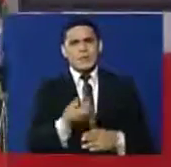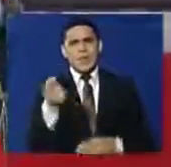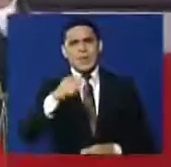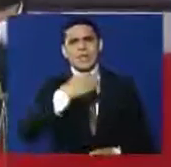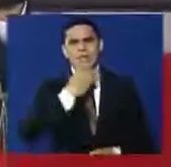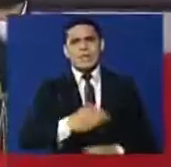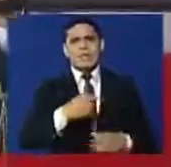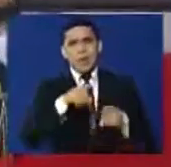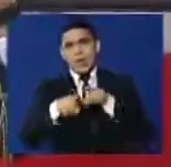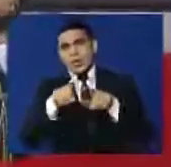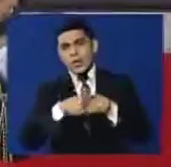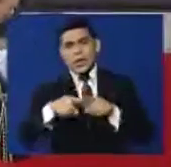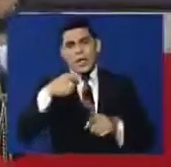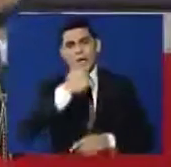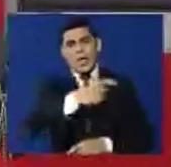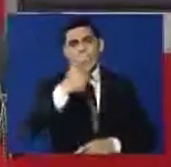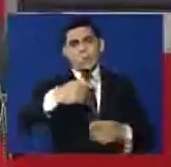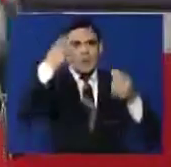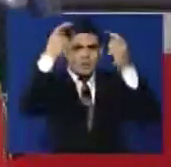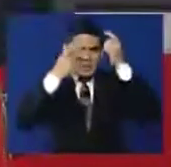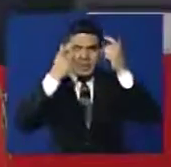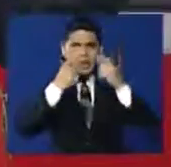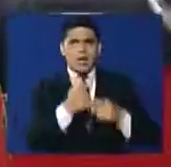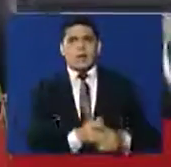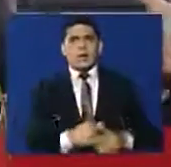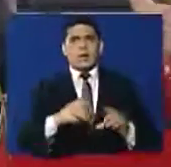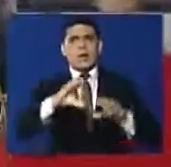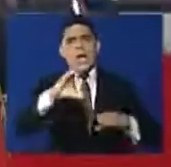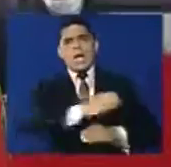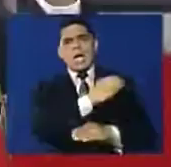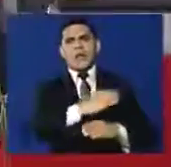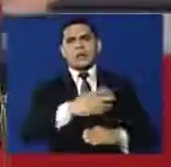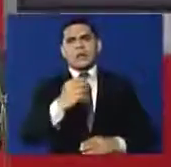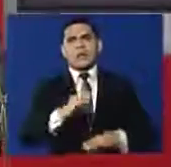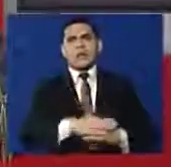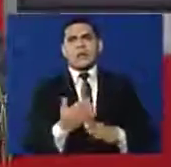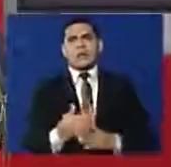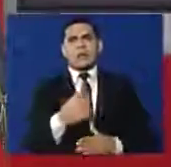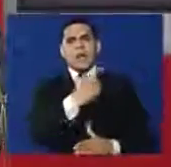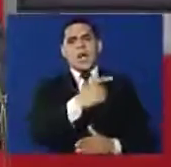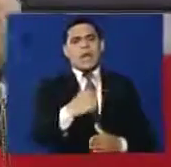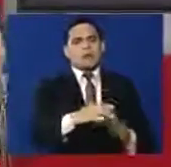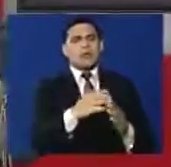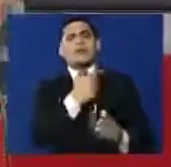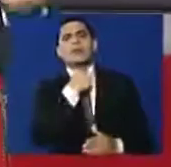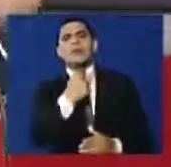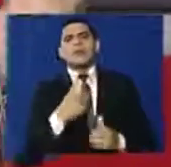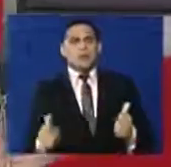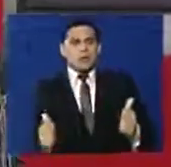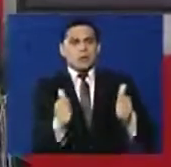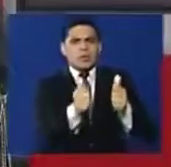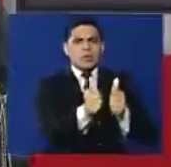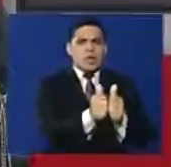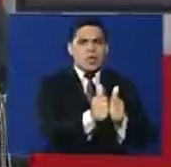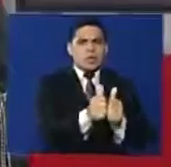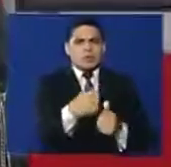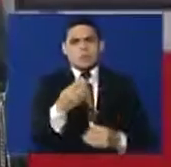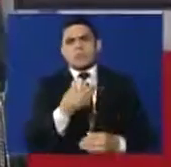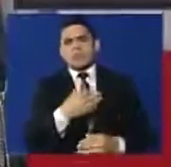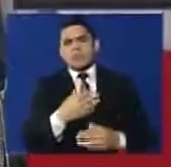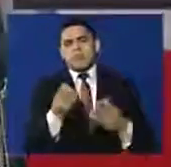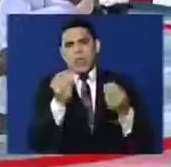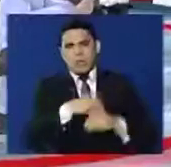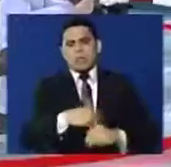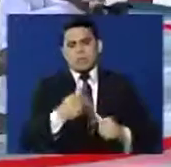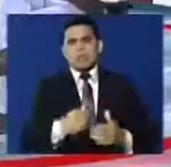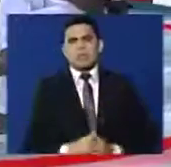eso fue lo que criticaron los chavistas. Los chavistas no criticaron la canción como tal, porque todo el mundo se puede acercar o no de acuerdo a su preferencia. Sí, sí,